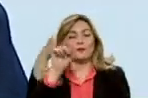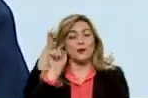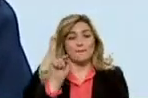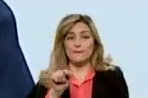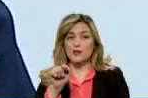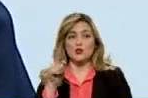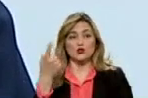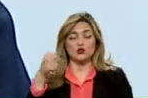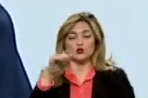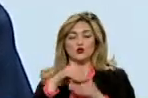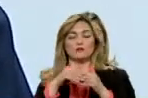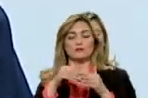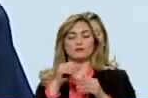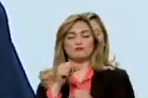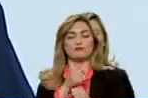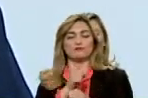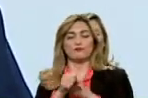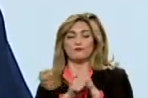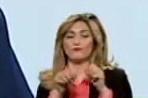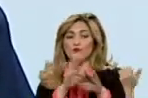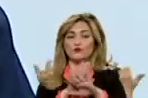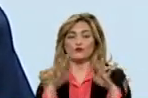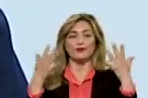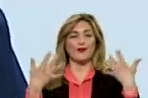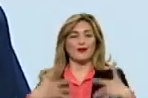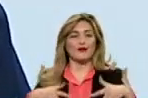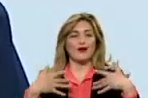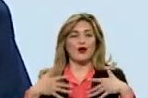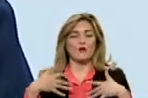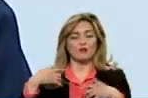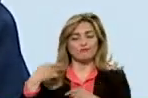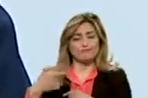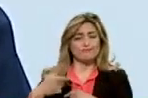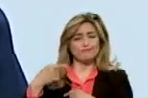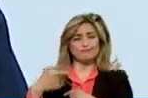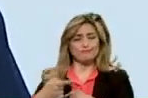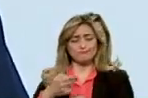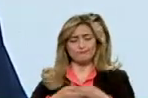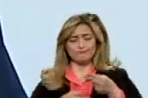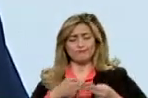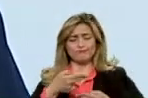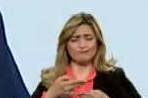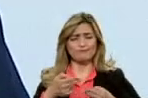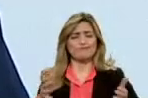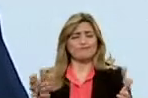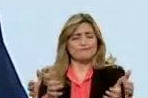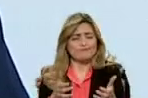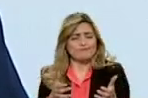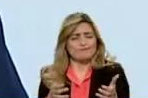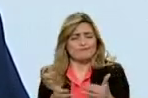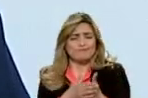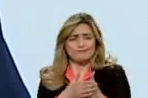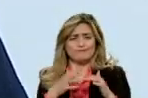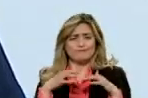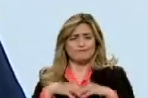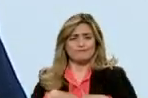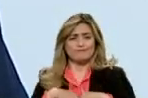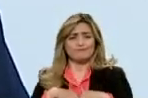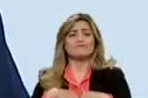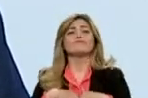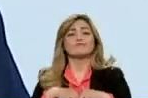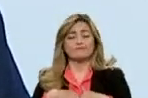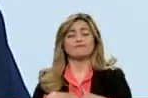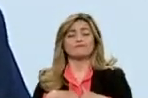el año, lo cual sería muy grave. Estamos viendo todos los días cómo pequeños negocios, micronegocios están cerrando en el